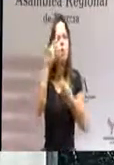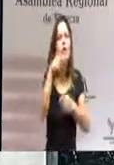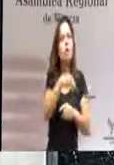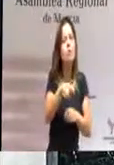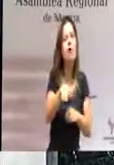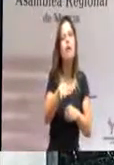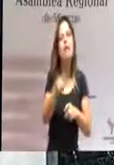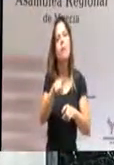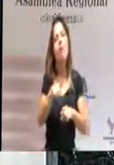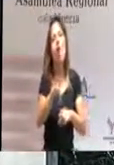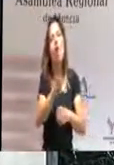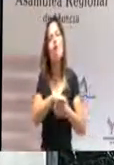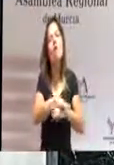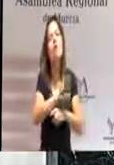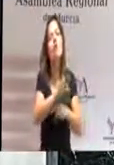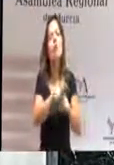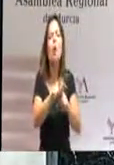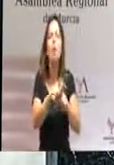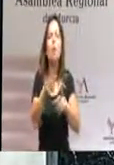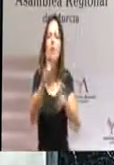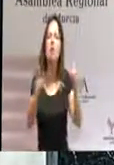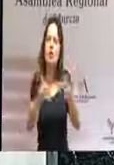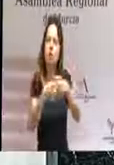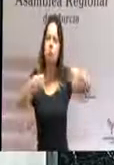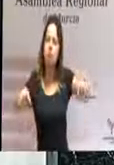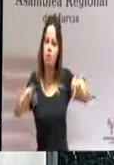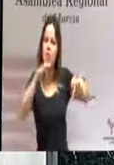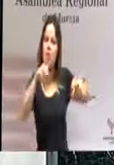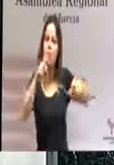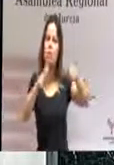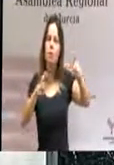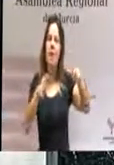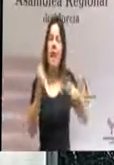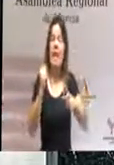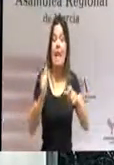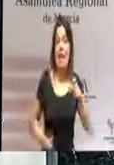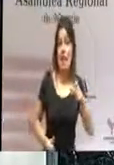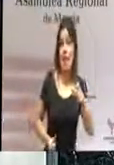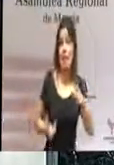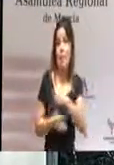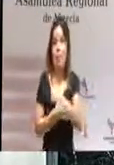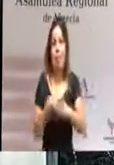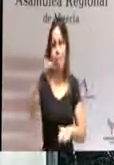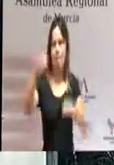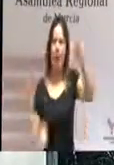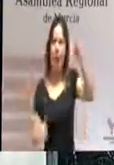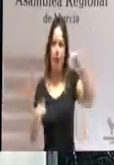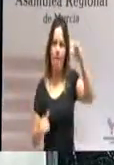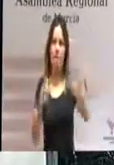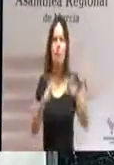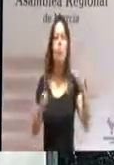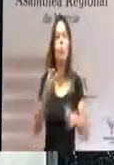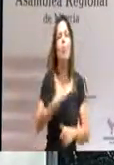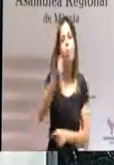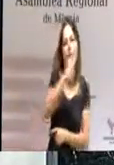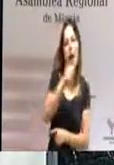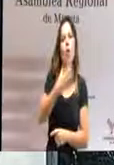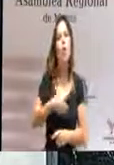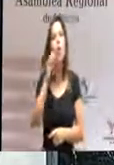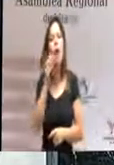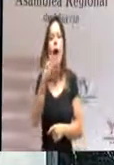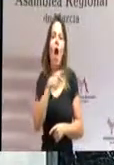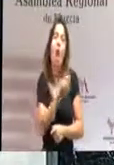la gente. Lo que hace es aumentar la desigualdad entre ricos y pobres. Divide a los murcianos y a las murcianas entre los que defienden el agua que